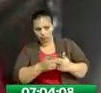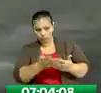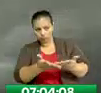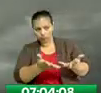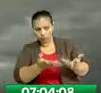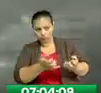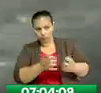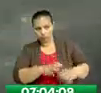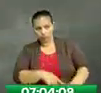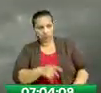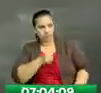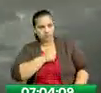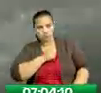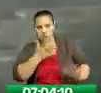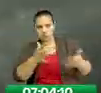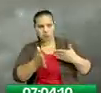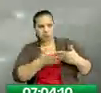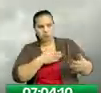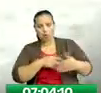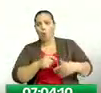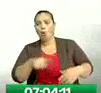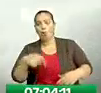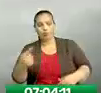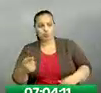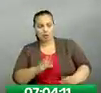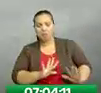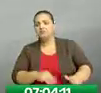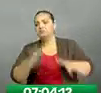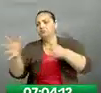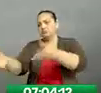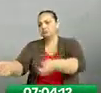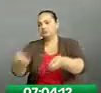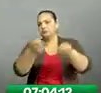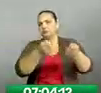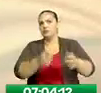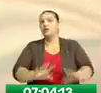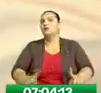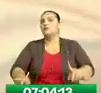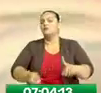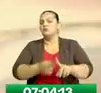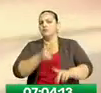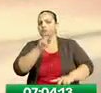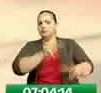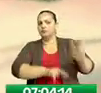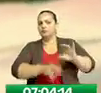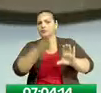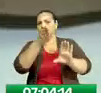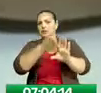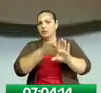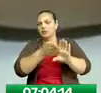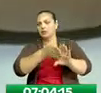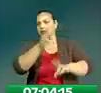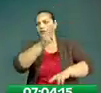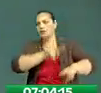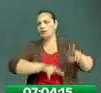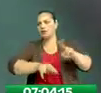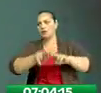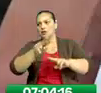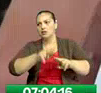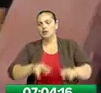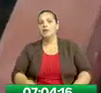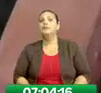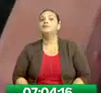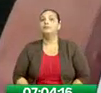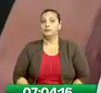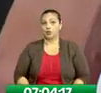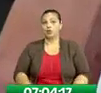y también se incluyen otros tipos de violencia. A la física y psicológica se suman la ginecobstetra, simbólica y cibernética. El